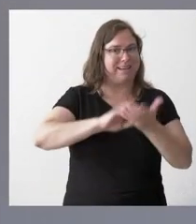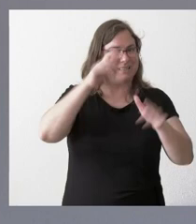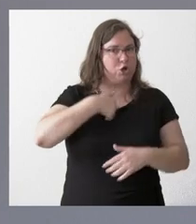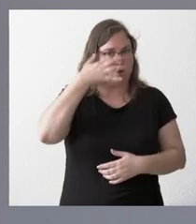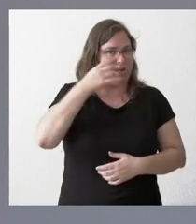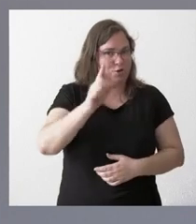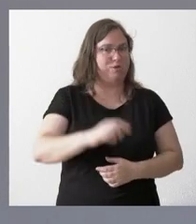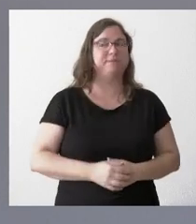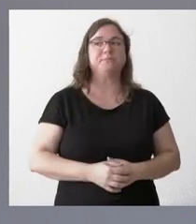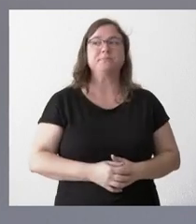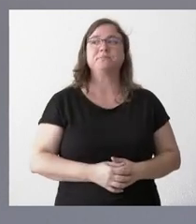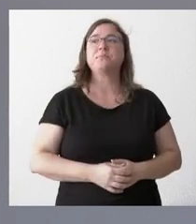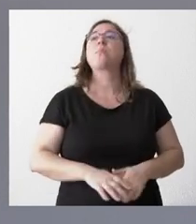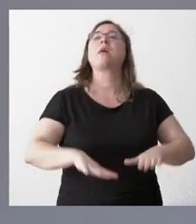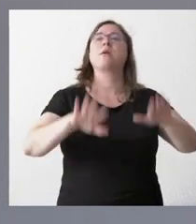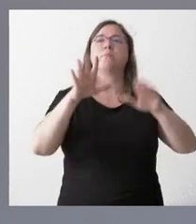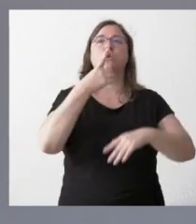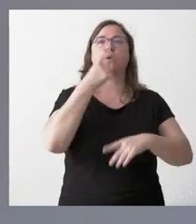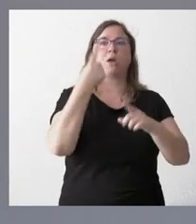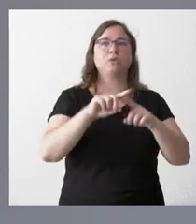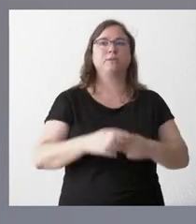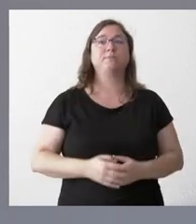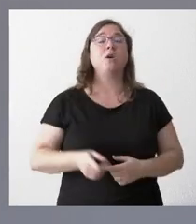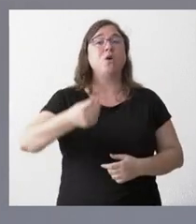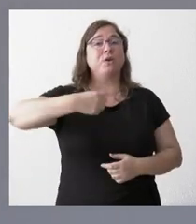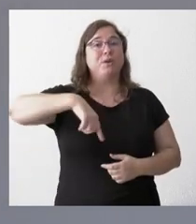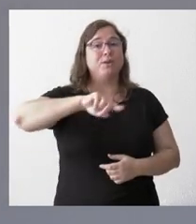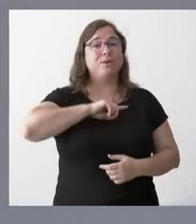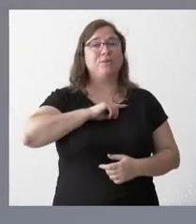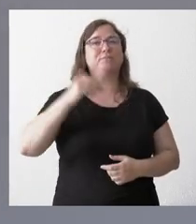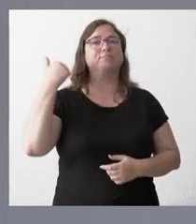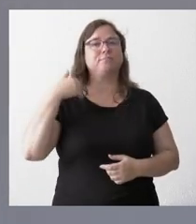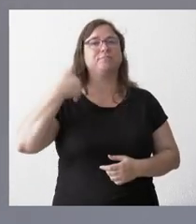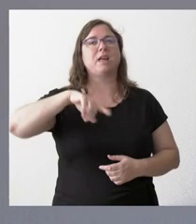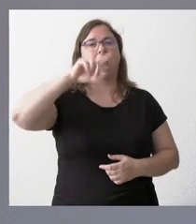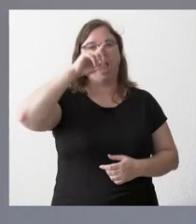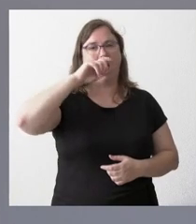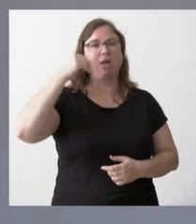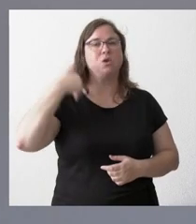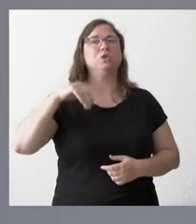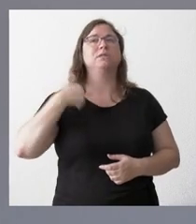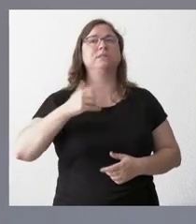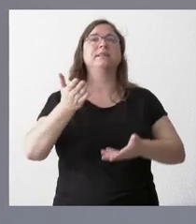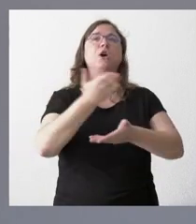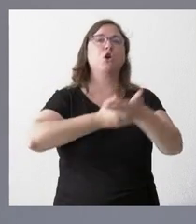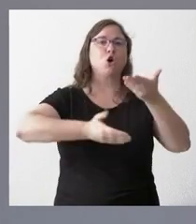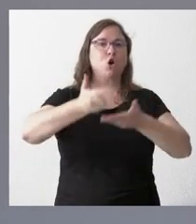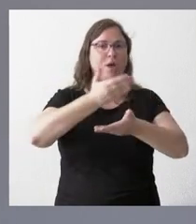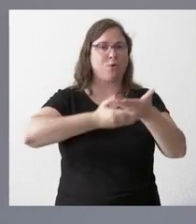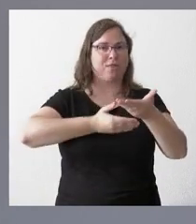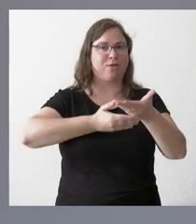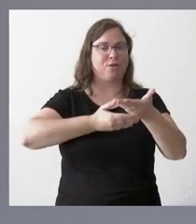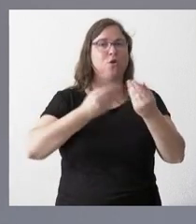Pero, en todo caso, le diré una cosa. Nosotros tenemos desde hace varios años una colaboración con